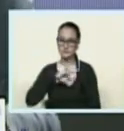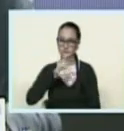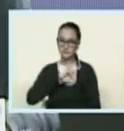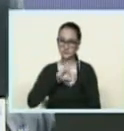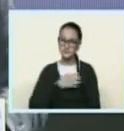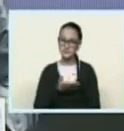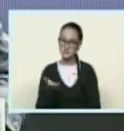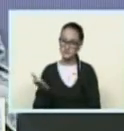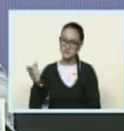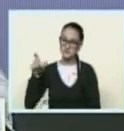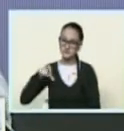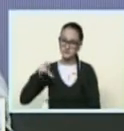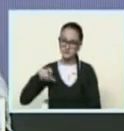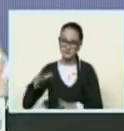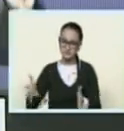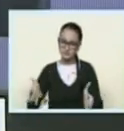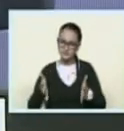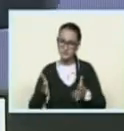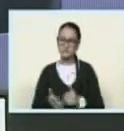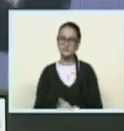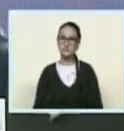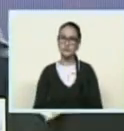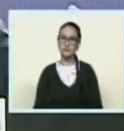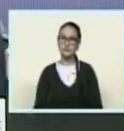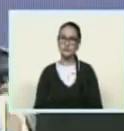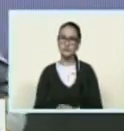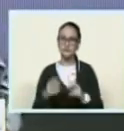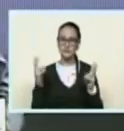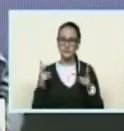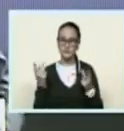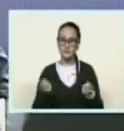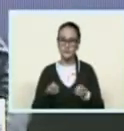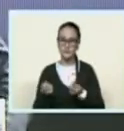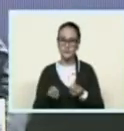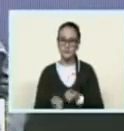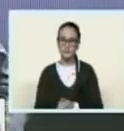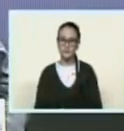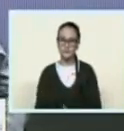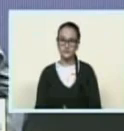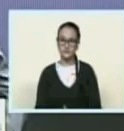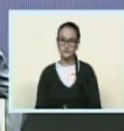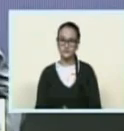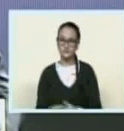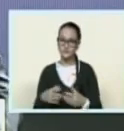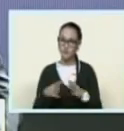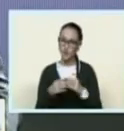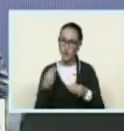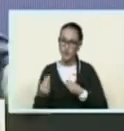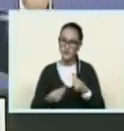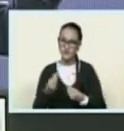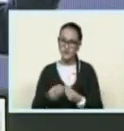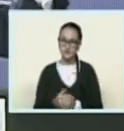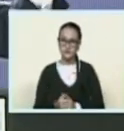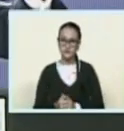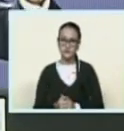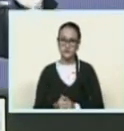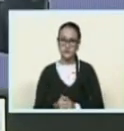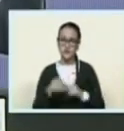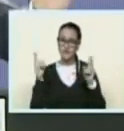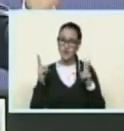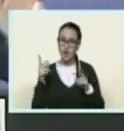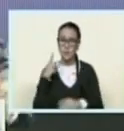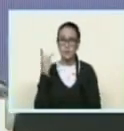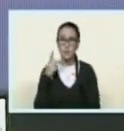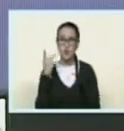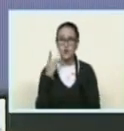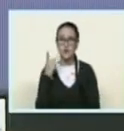sociales que necesitamos conquistar. Las victorias económicas que vamos a construir. Las victorias